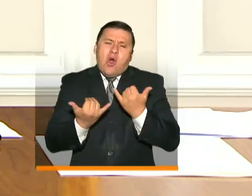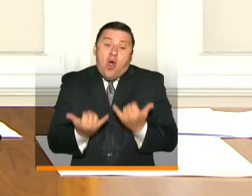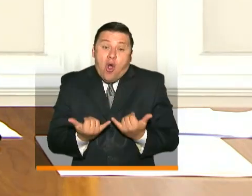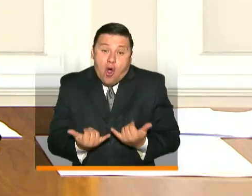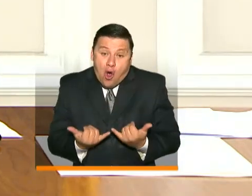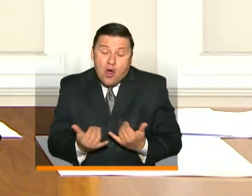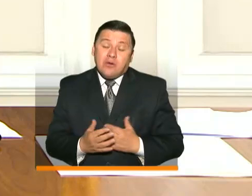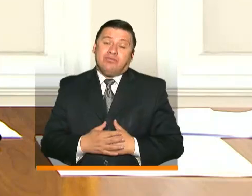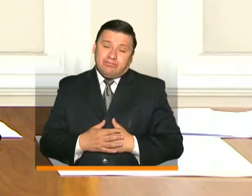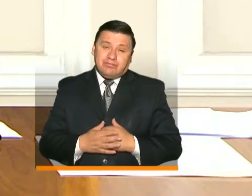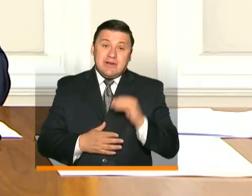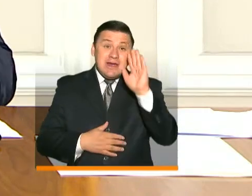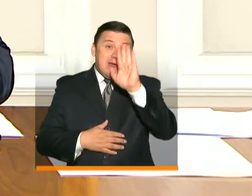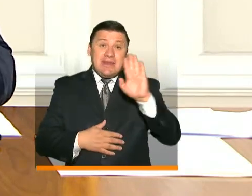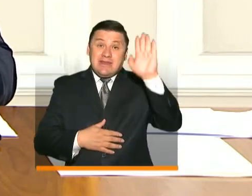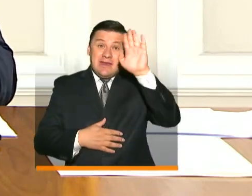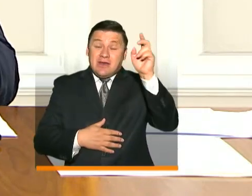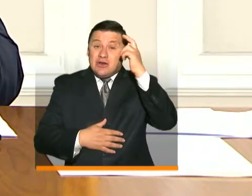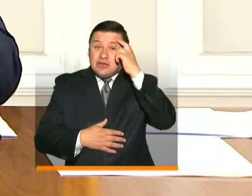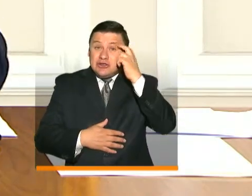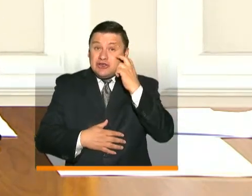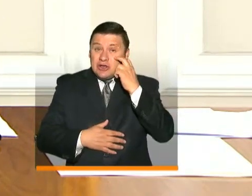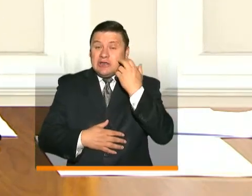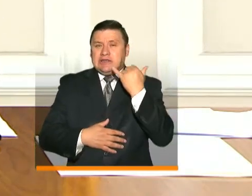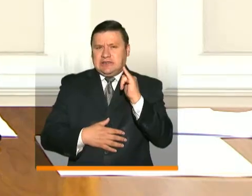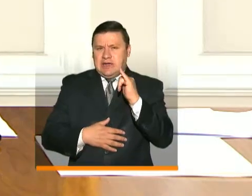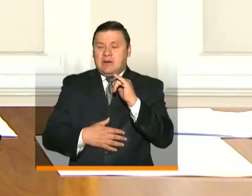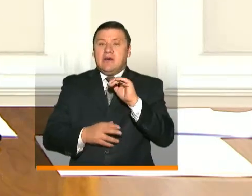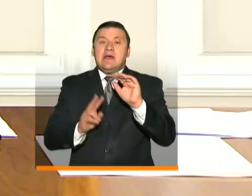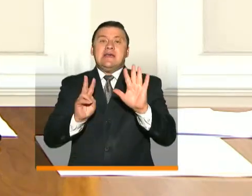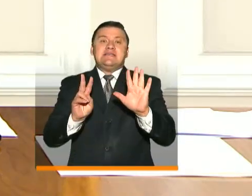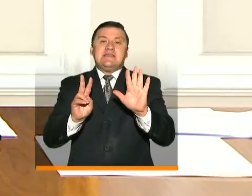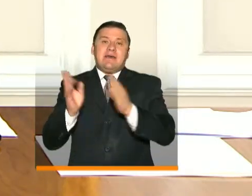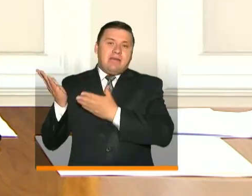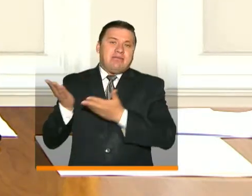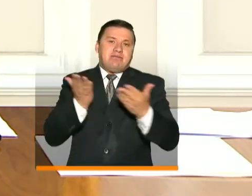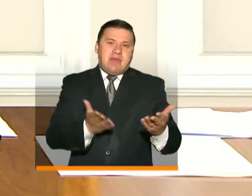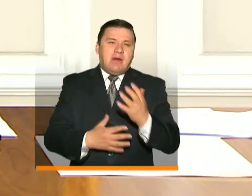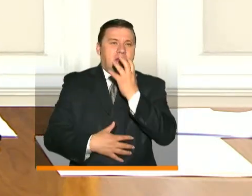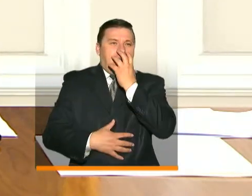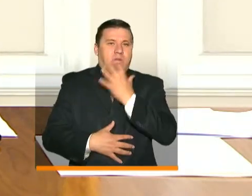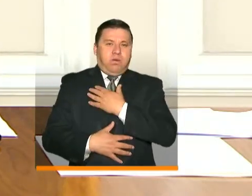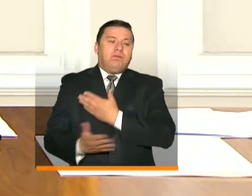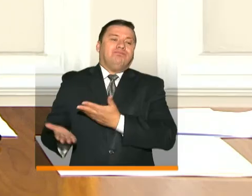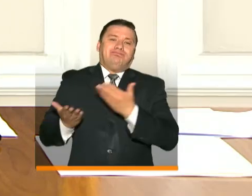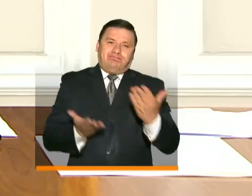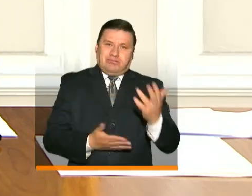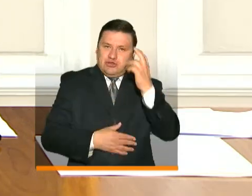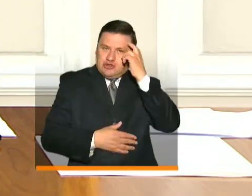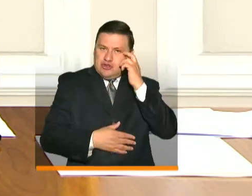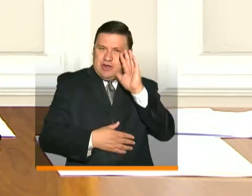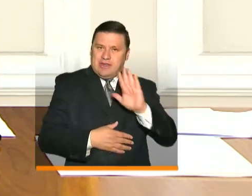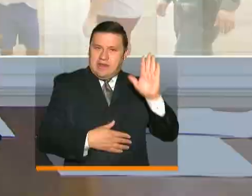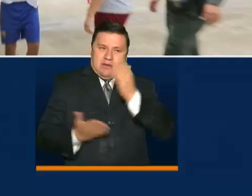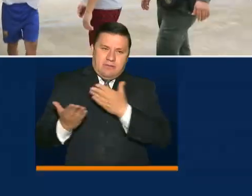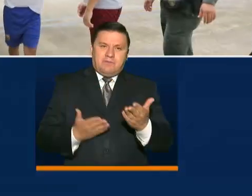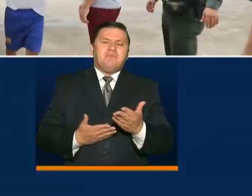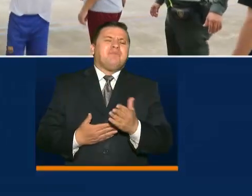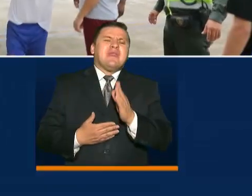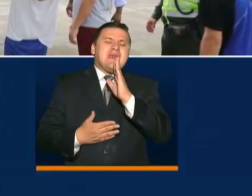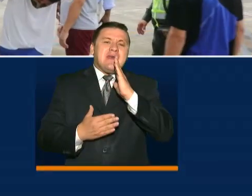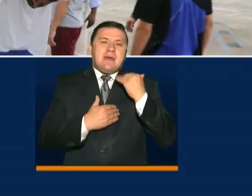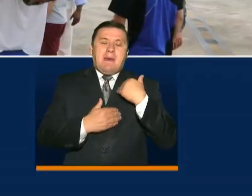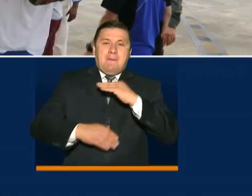hoy en el departamento del Chocó llegaron 7 ventiladores. Ventiladores que fueron trasladados por parte